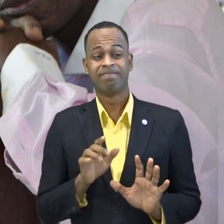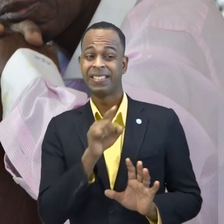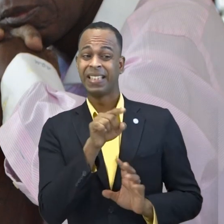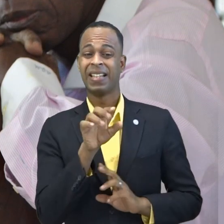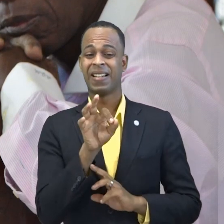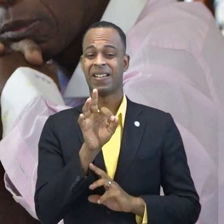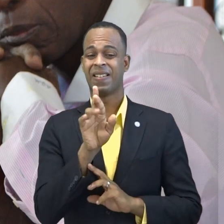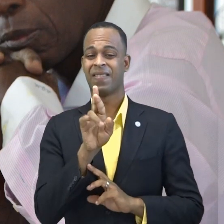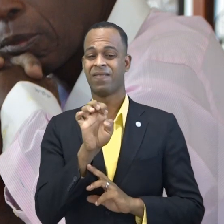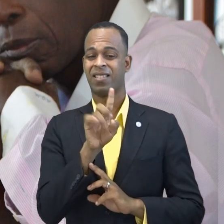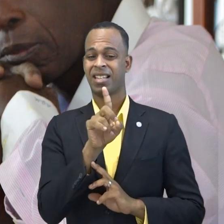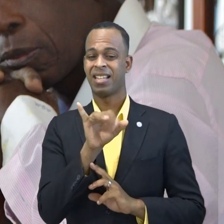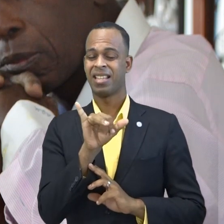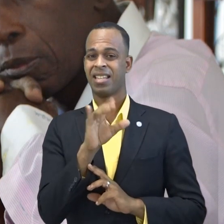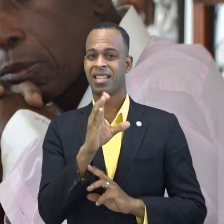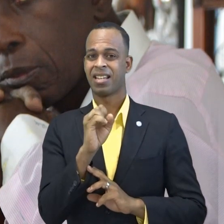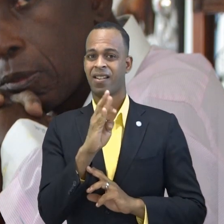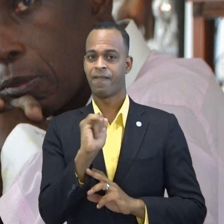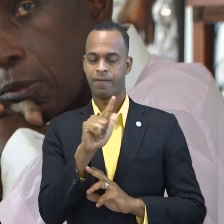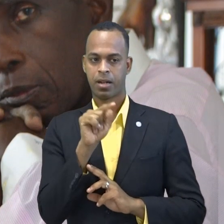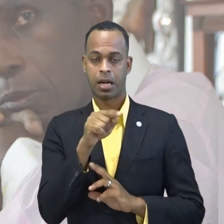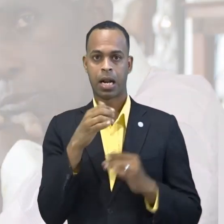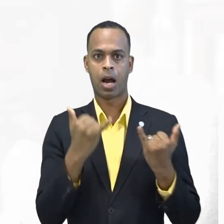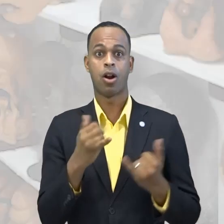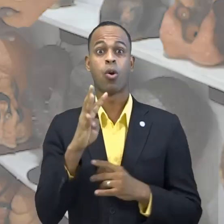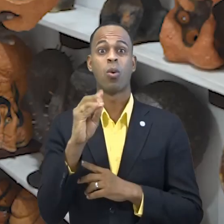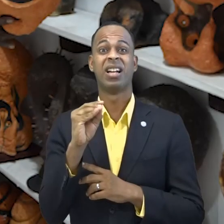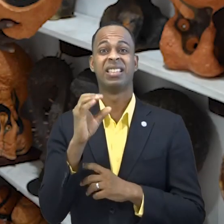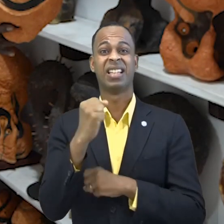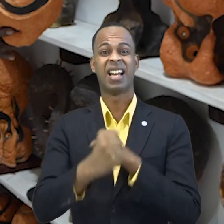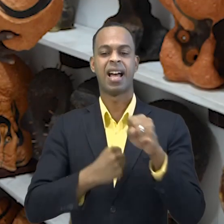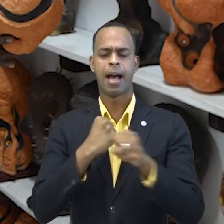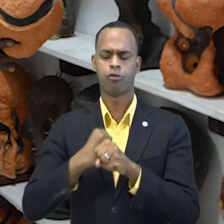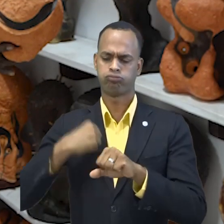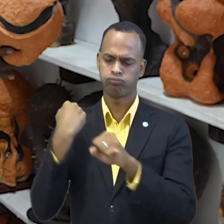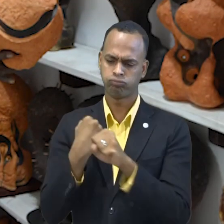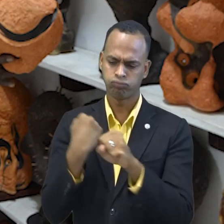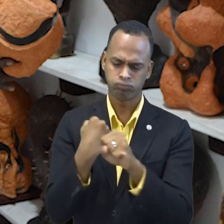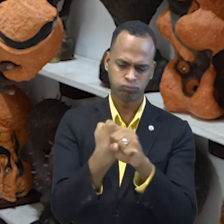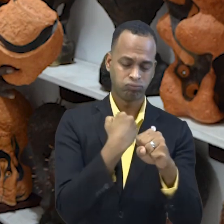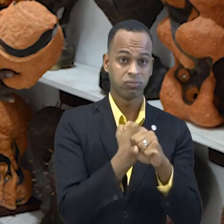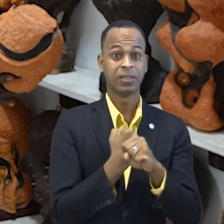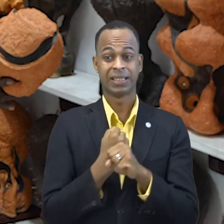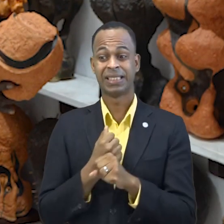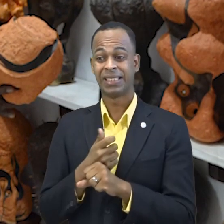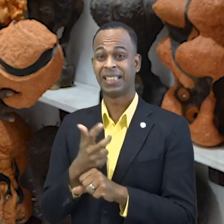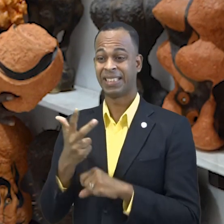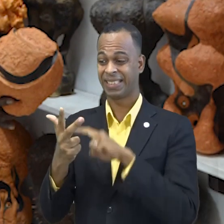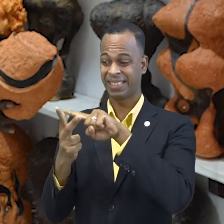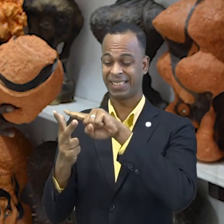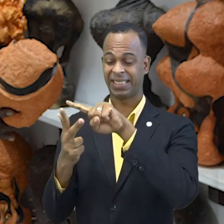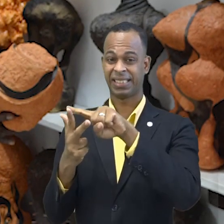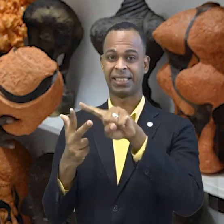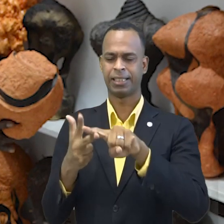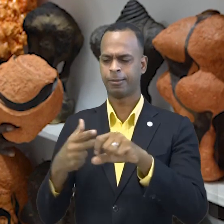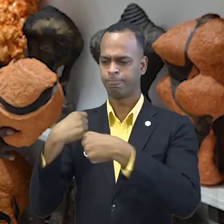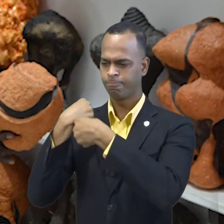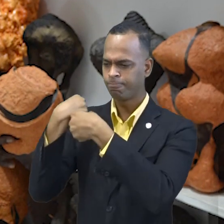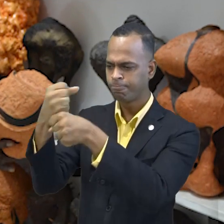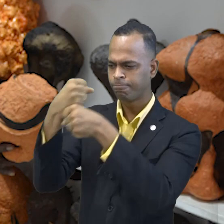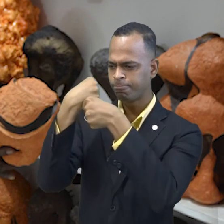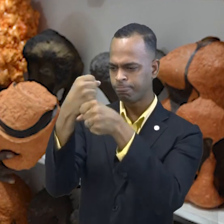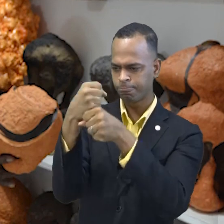completa este 2020 una hazaña artística, 40 años trabajando de manera ininterrumpida y con igual maestría